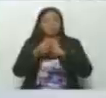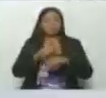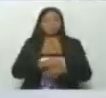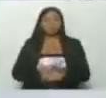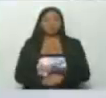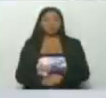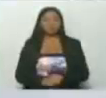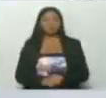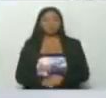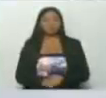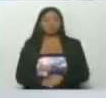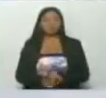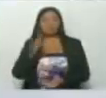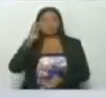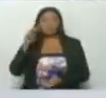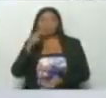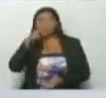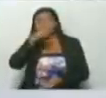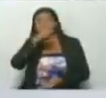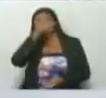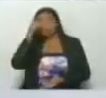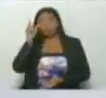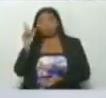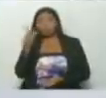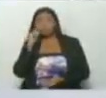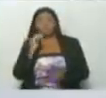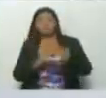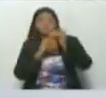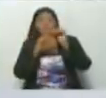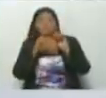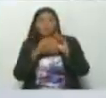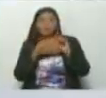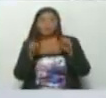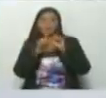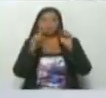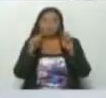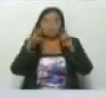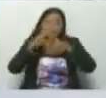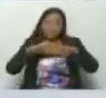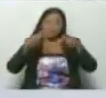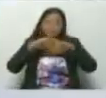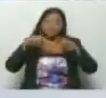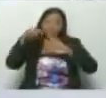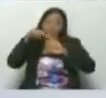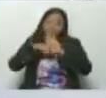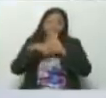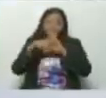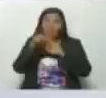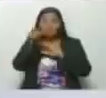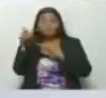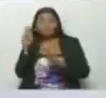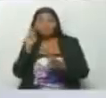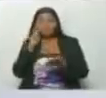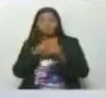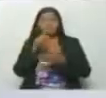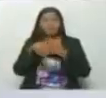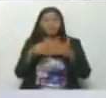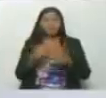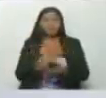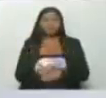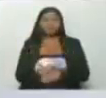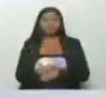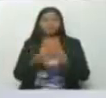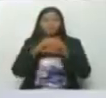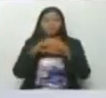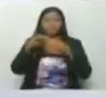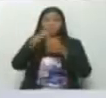que el partido socialista ni venezuela bueno traje su directiva ha hablado también de la revisión de esos candidatos en el caso de los que conforman el gran